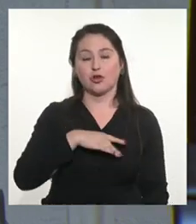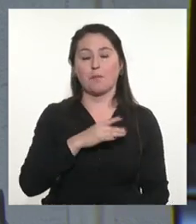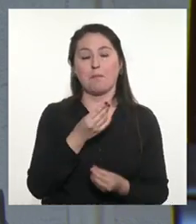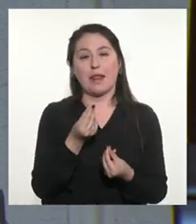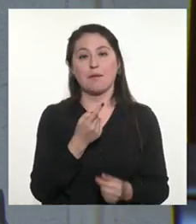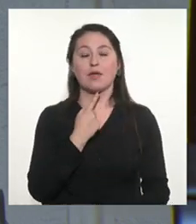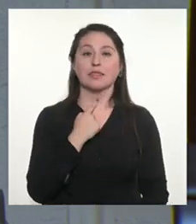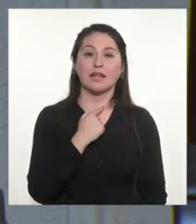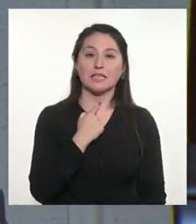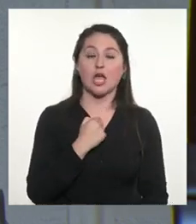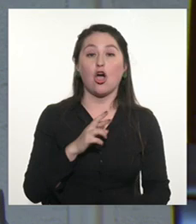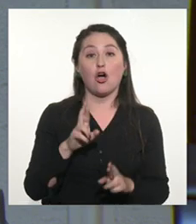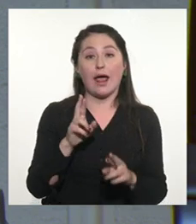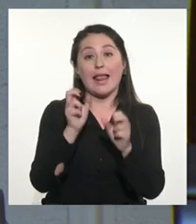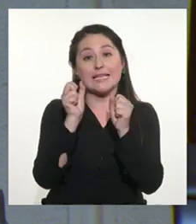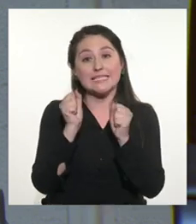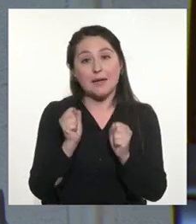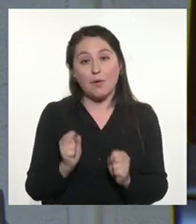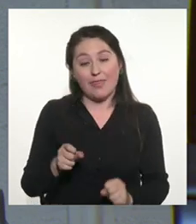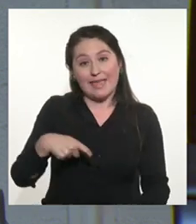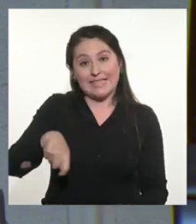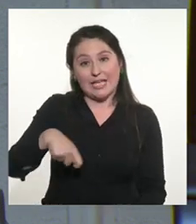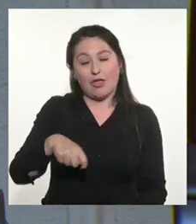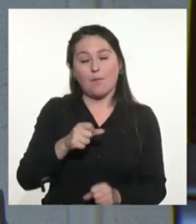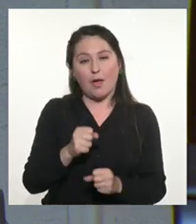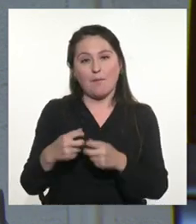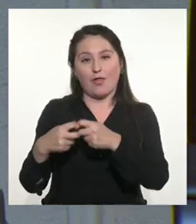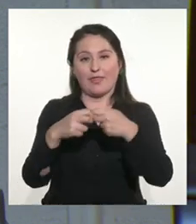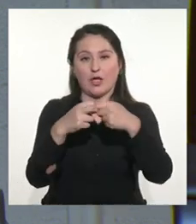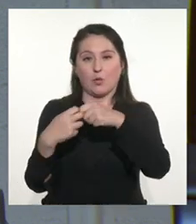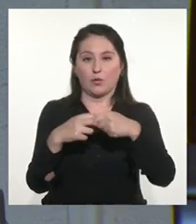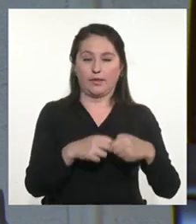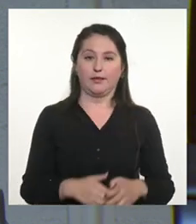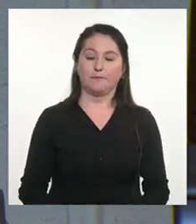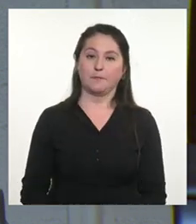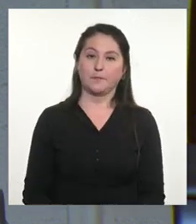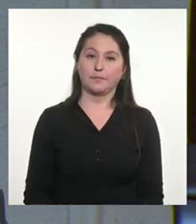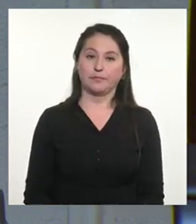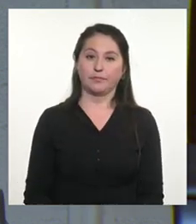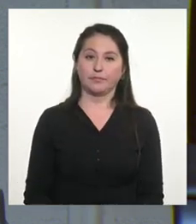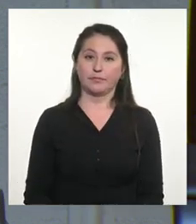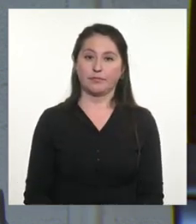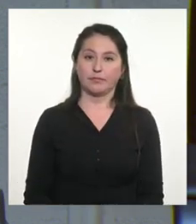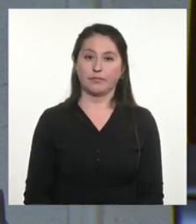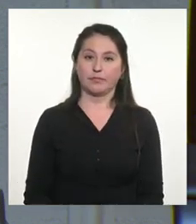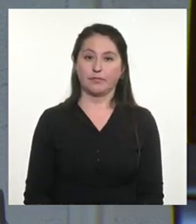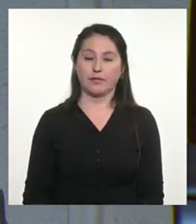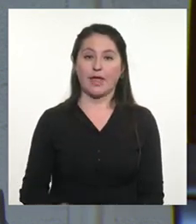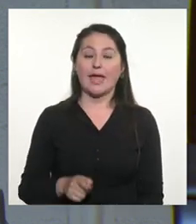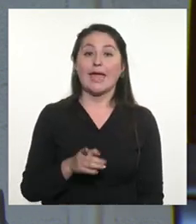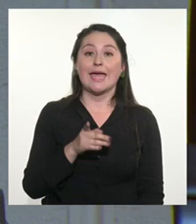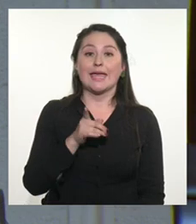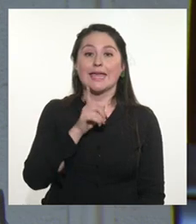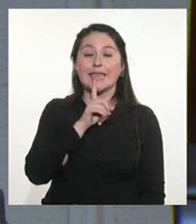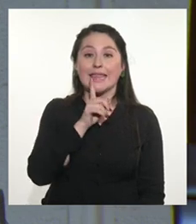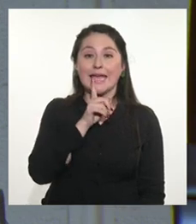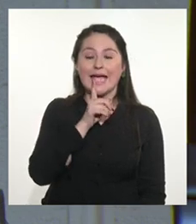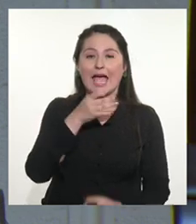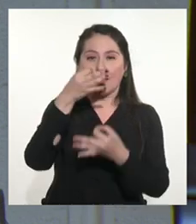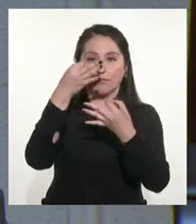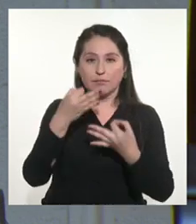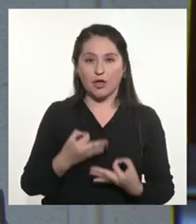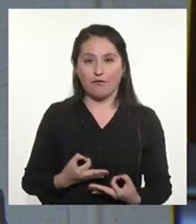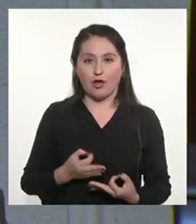ojalá se pueda evaluar y discutir en este senado que es que los mensajes del ejecutivo tengan la obligación de señalar expresamente